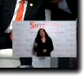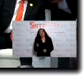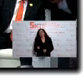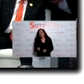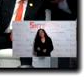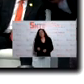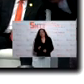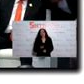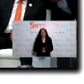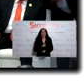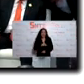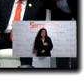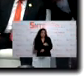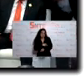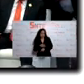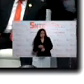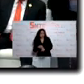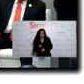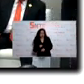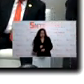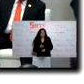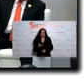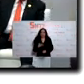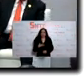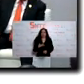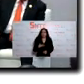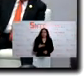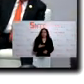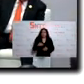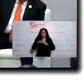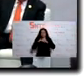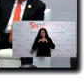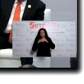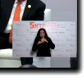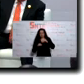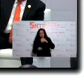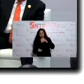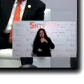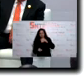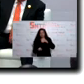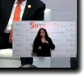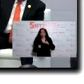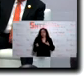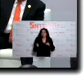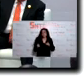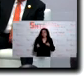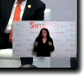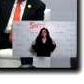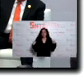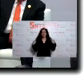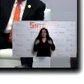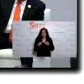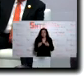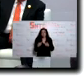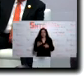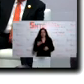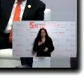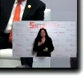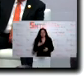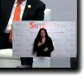ese pensamiento tienen 18 puntos menos que los alumnos que tienen profesoras y profesores que no piensan